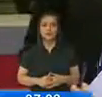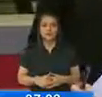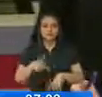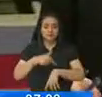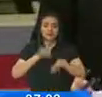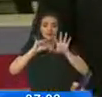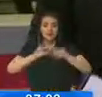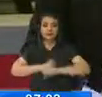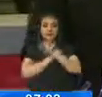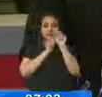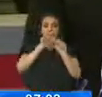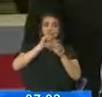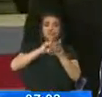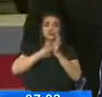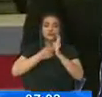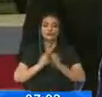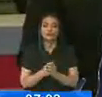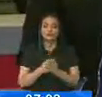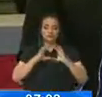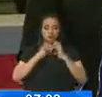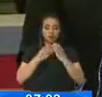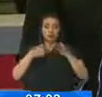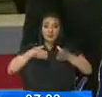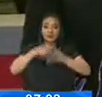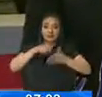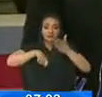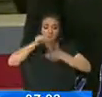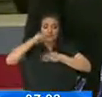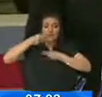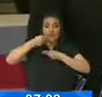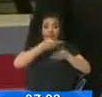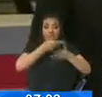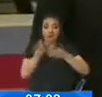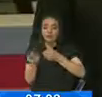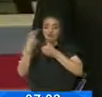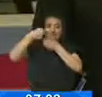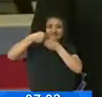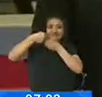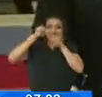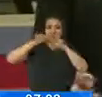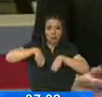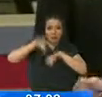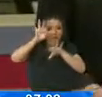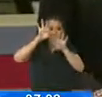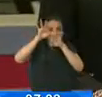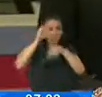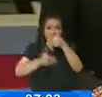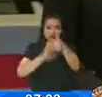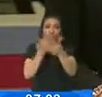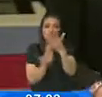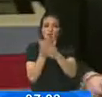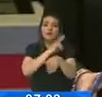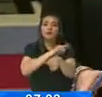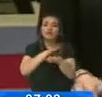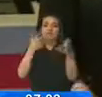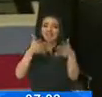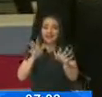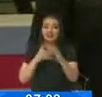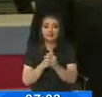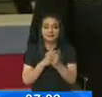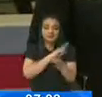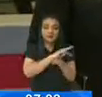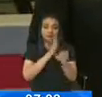Son las 7:03 y la comisión aprobó el informe de admisibilidad del proceso de selección del nuevo fiscal general del estado. El